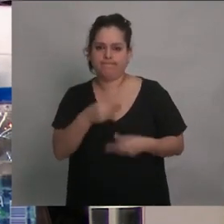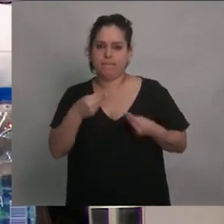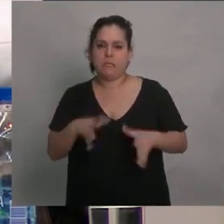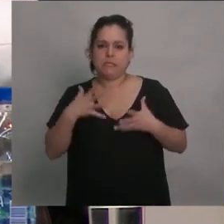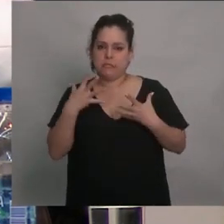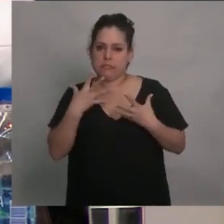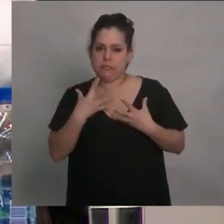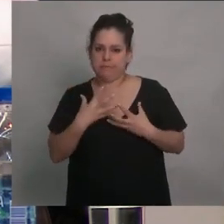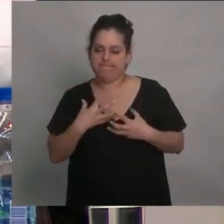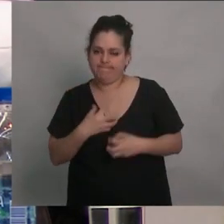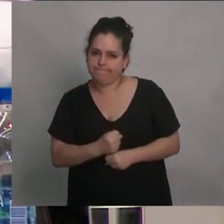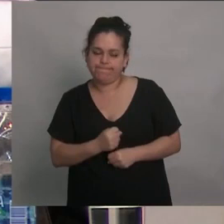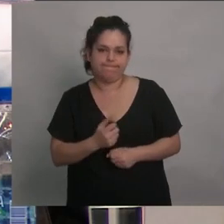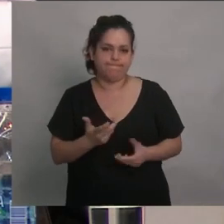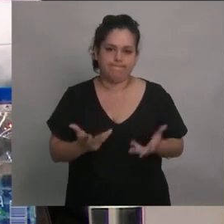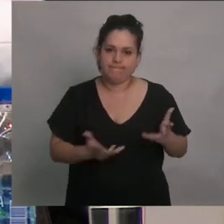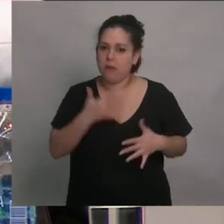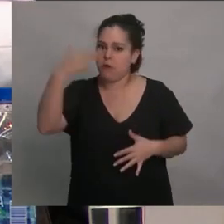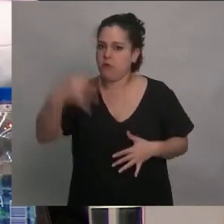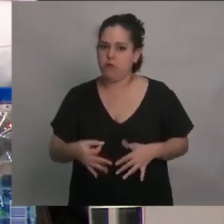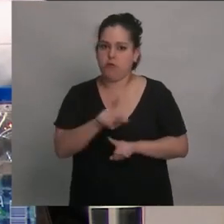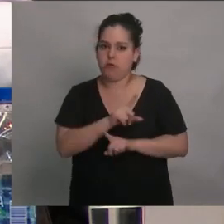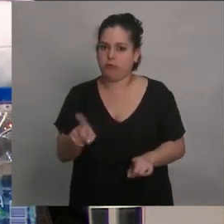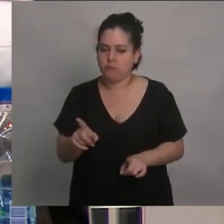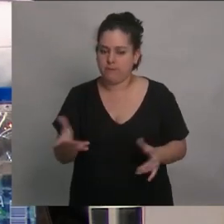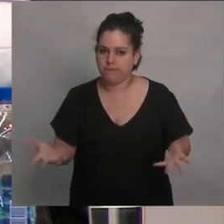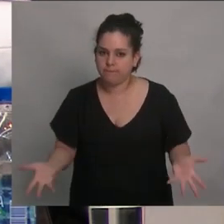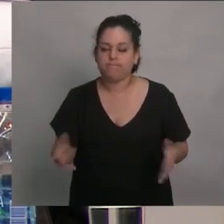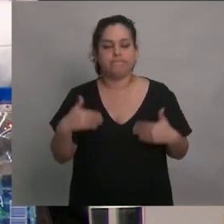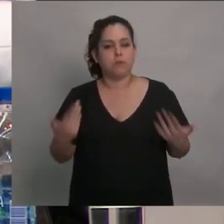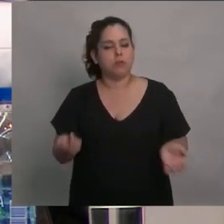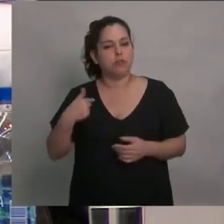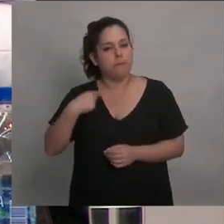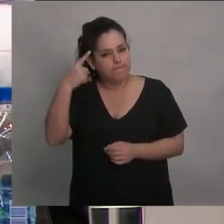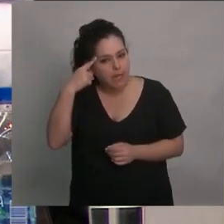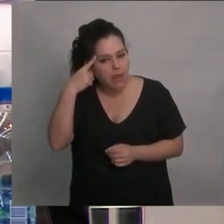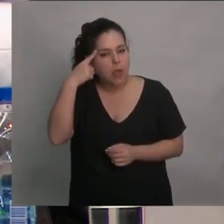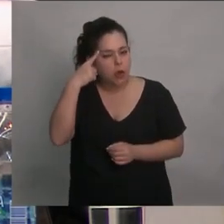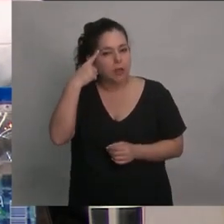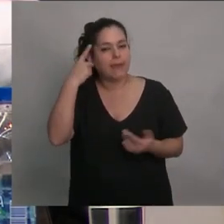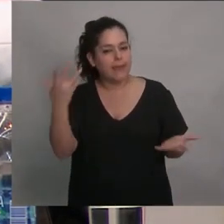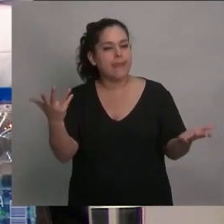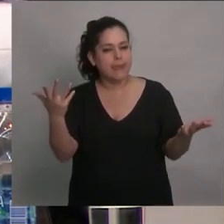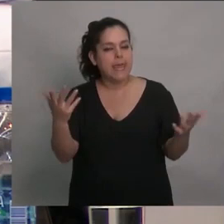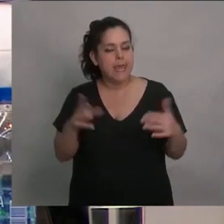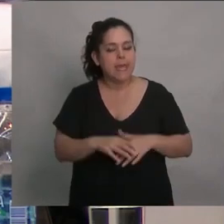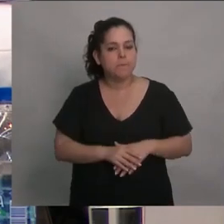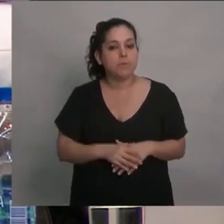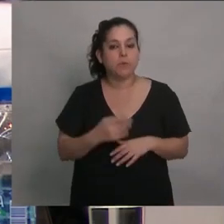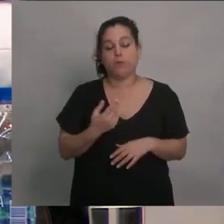y que, por desgracia, no se cumplió. Entonces, creo de que un